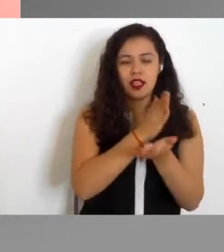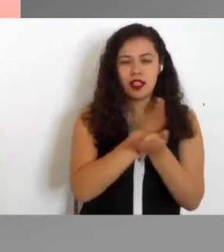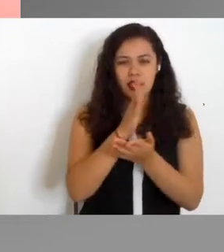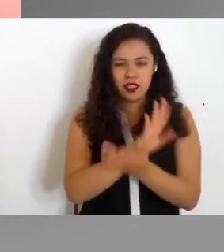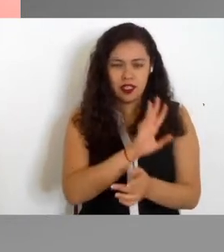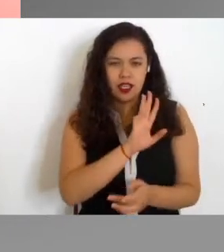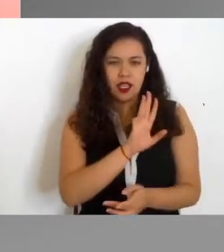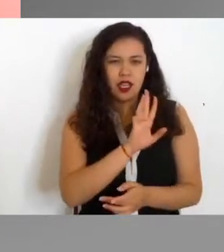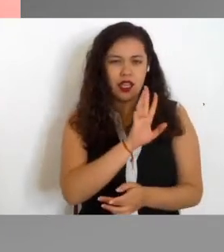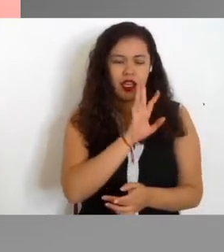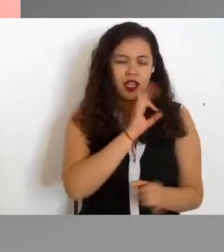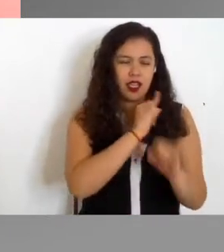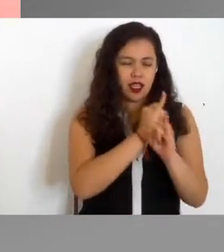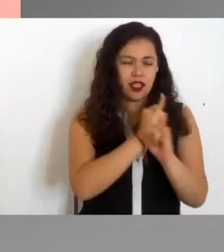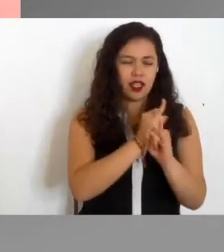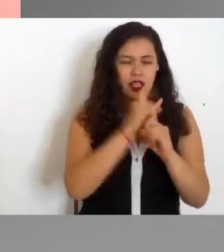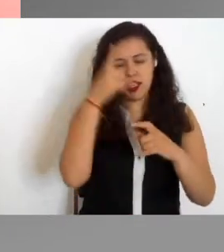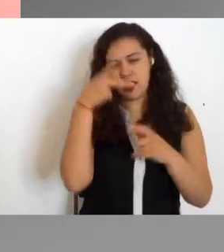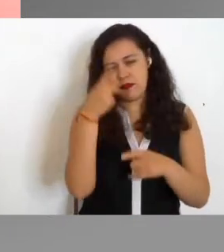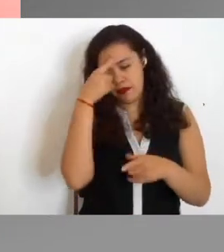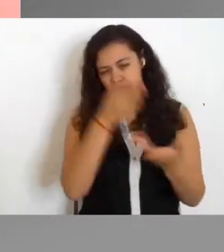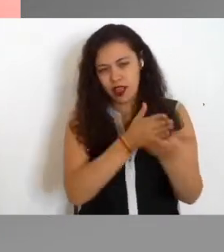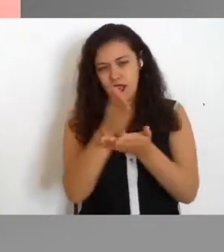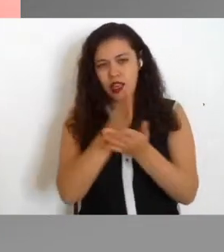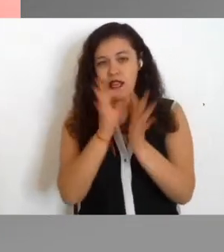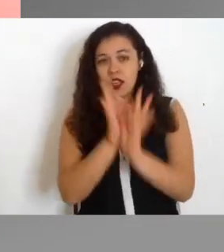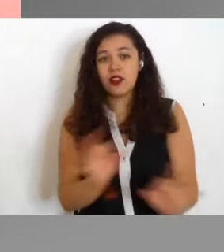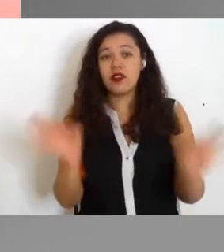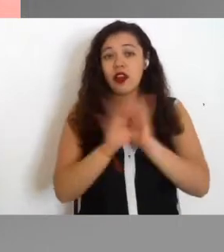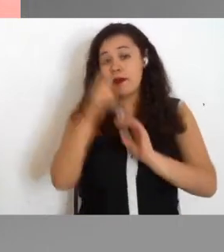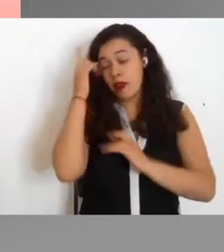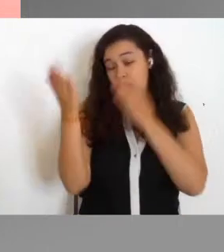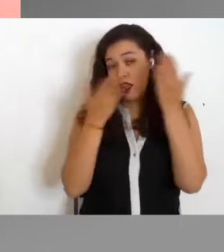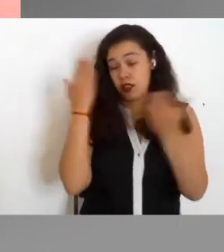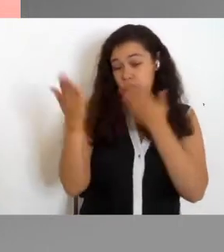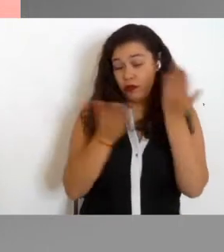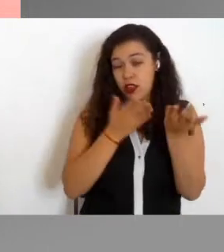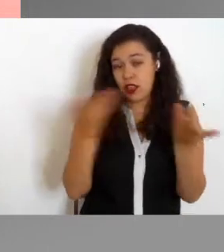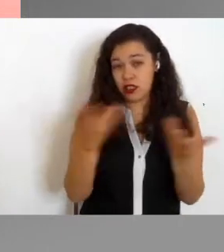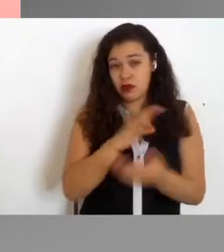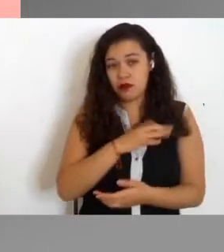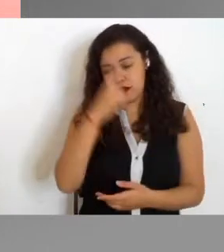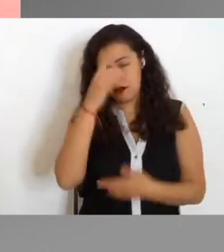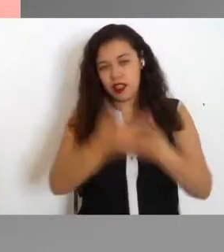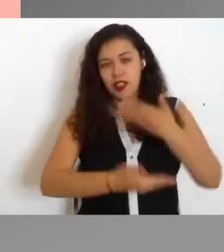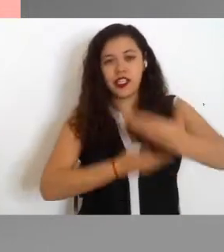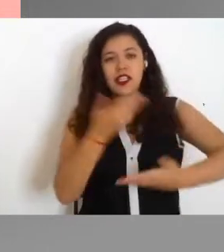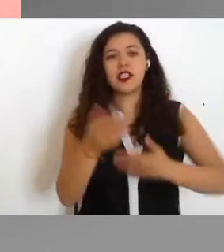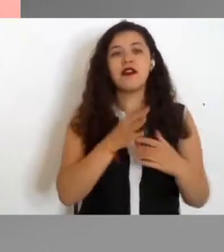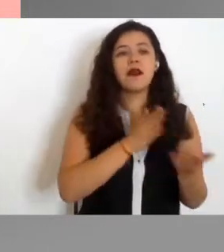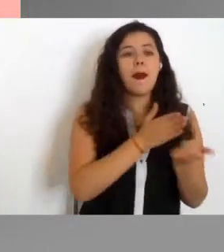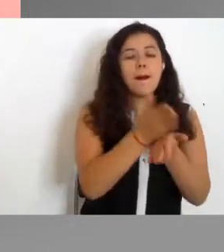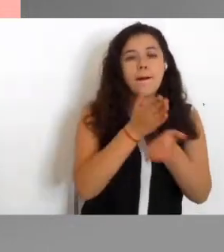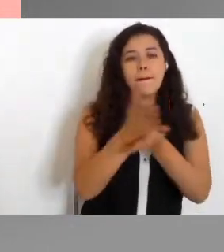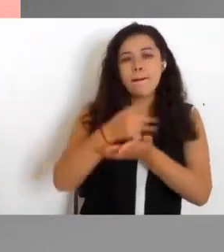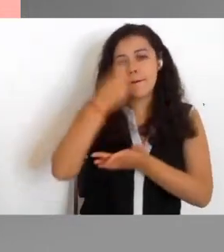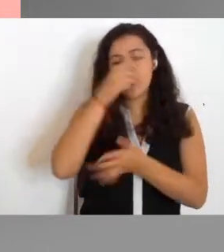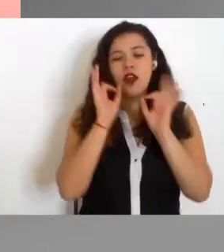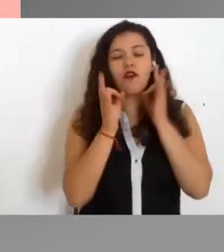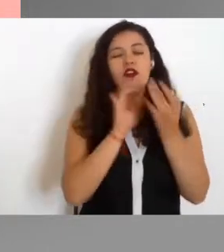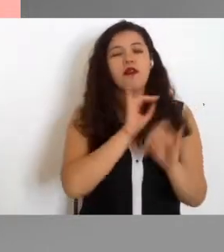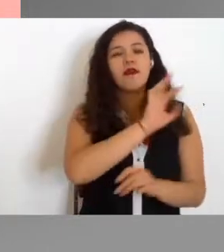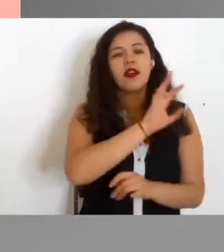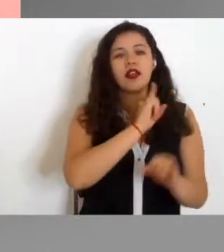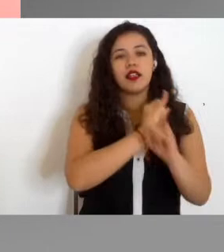que esto también es prioritario para que la academia lo lleve a cabo, ¿no? Hablar de estos servicios digitales en formatos accesibles. Y nuestras redes